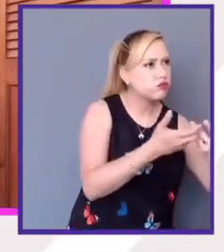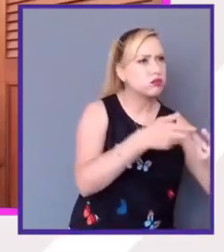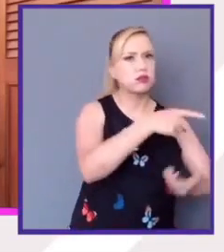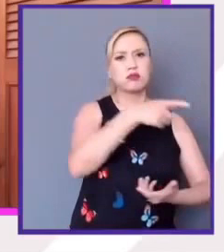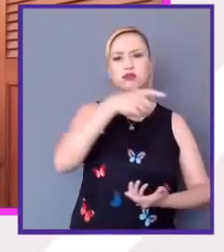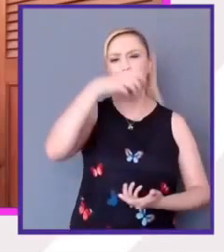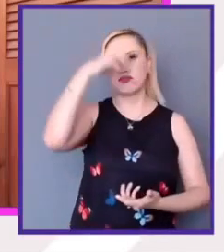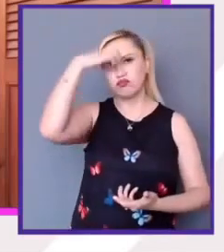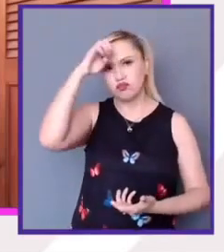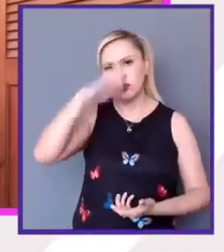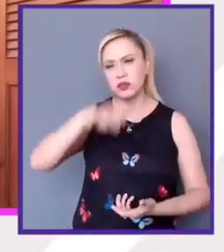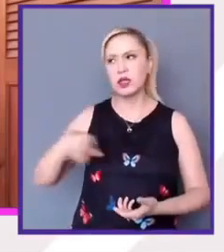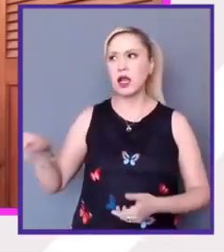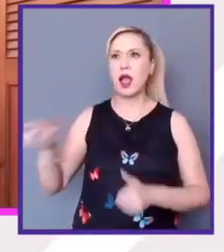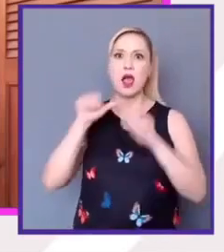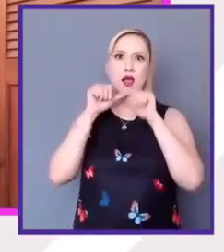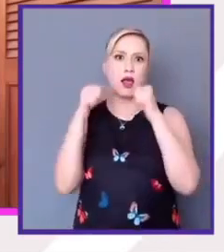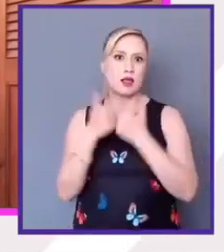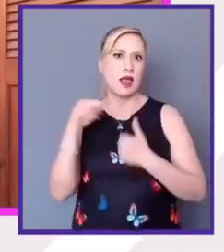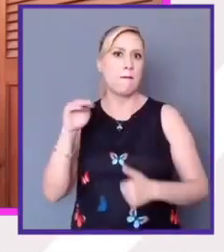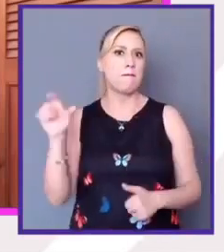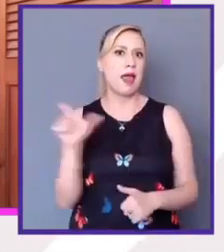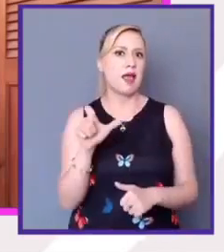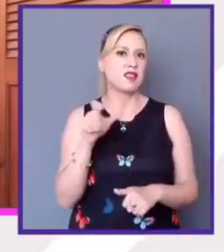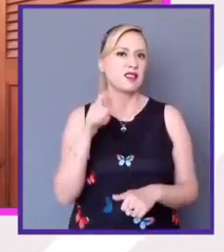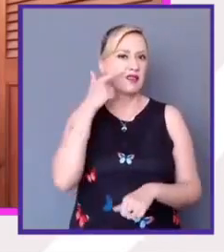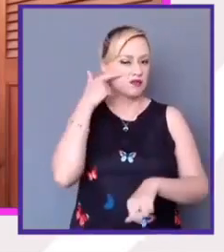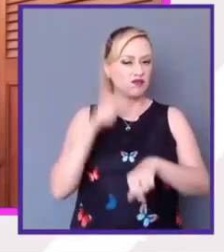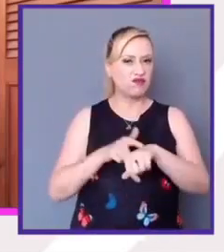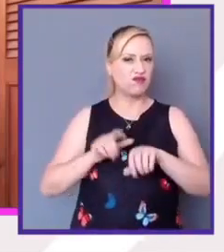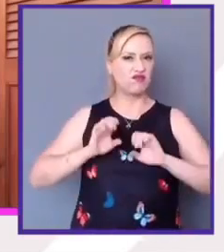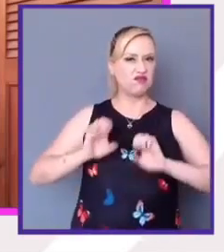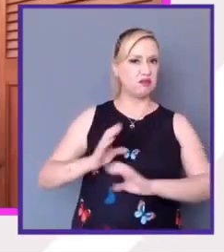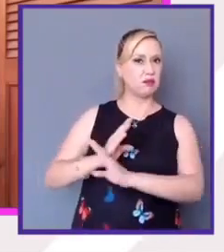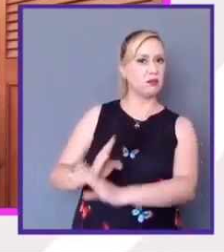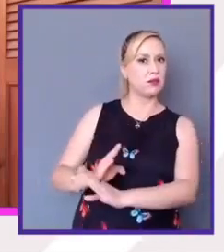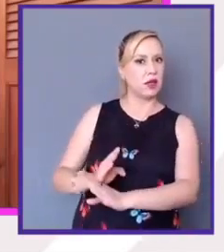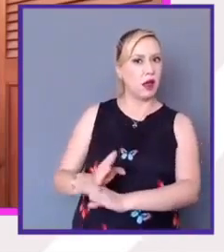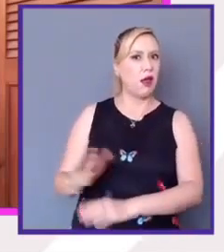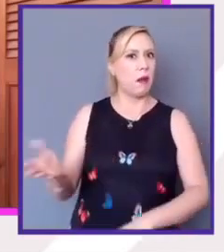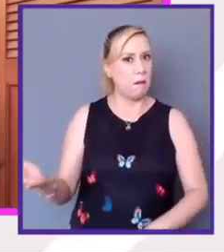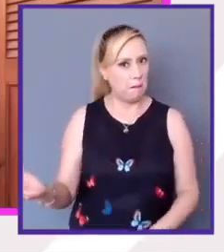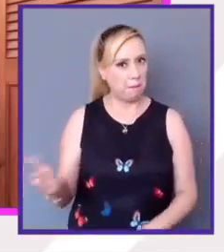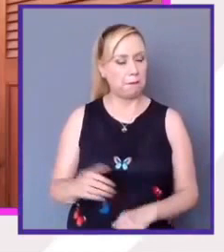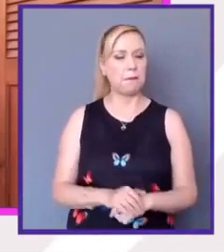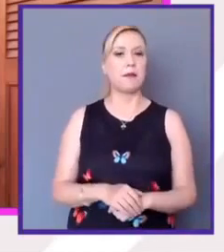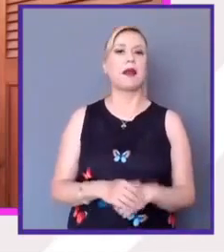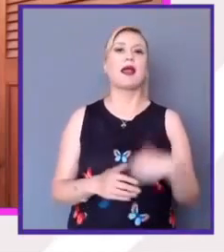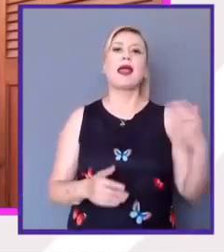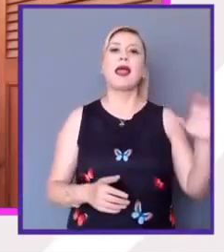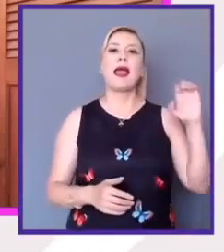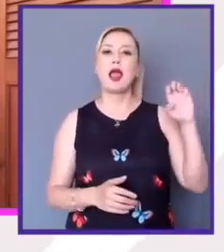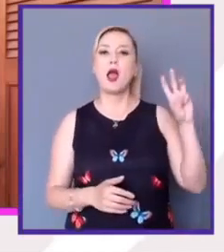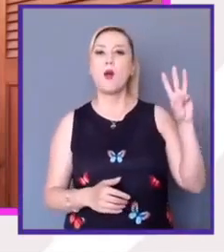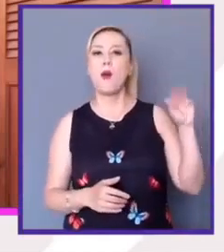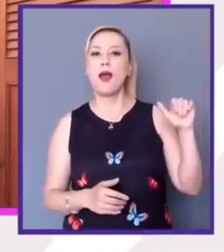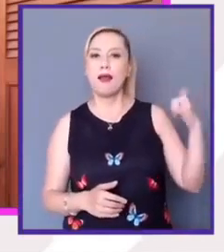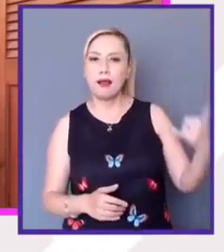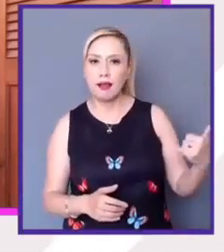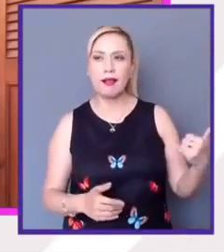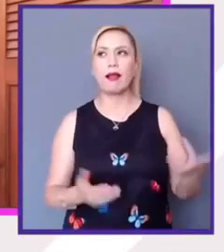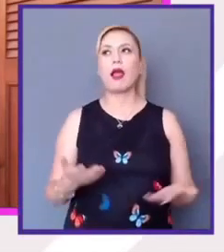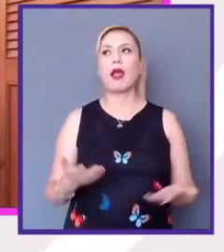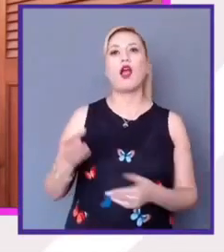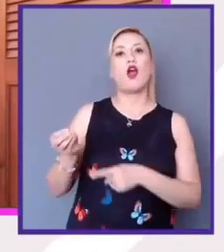Racismo MX, tener buenas prácticas como las que mencionó Mauricio Ariza desde EY, acercarse al COPRED, por